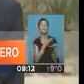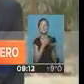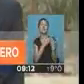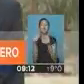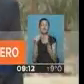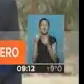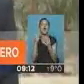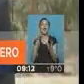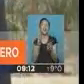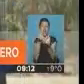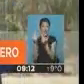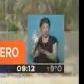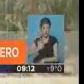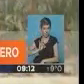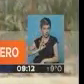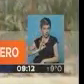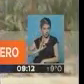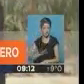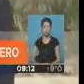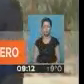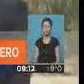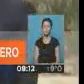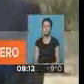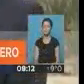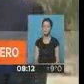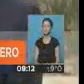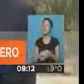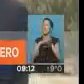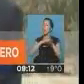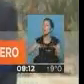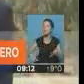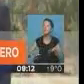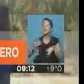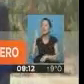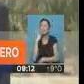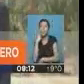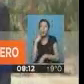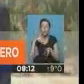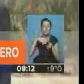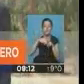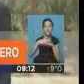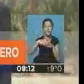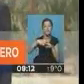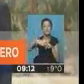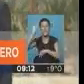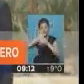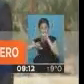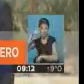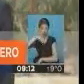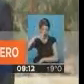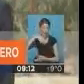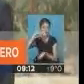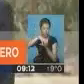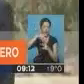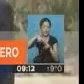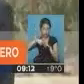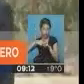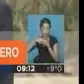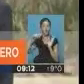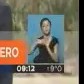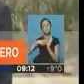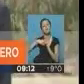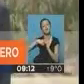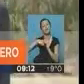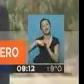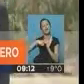común. Ministro, y un poco los chicos cuando toman contacto con la ciencia, con la tecnología, no solamente la ciencia y tecnología acá en Tecnópolis, sino con todo lo que tiene